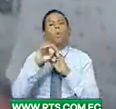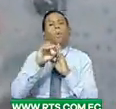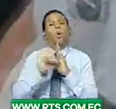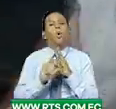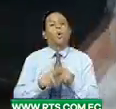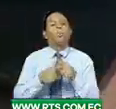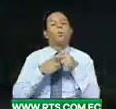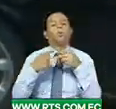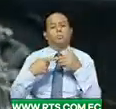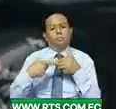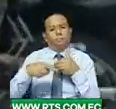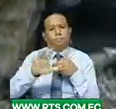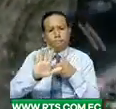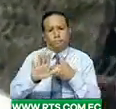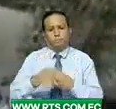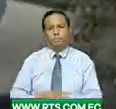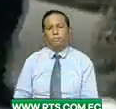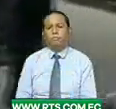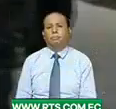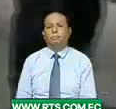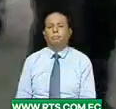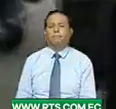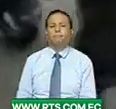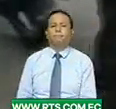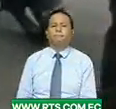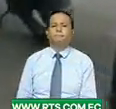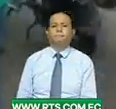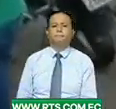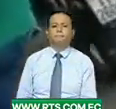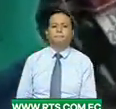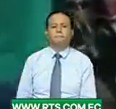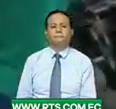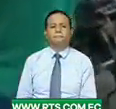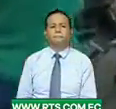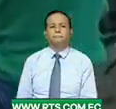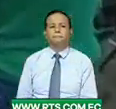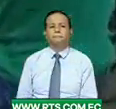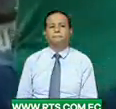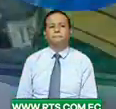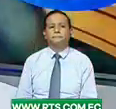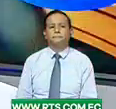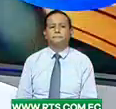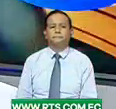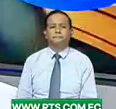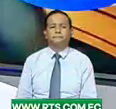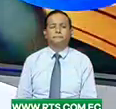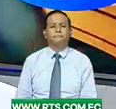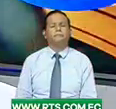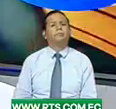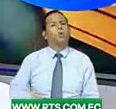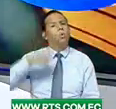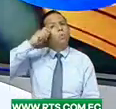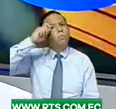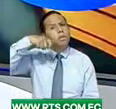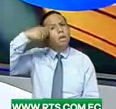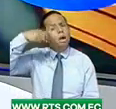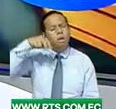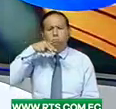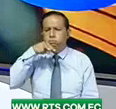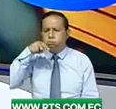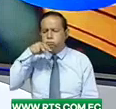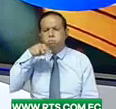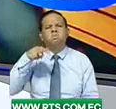los próximos días. ¡Franco! En Quito informó Iván Casamen. Un video aficionado captó